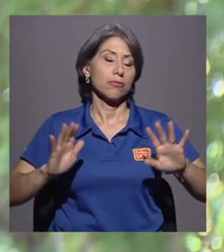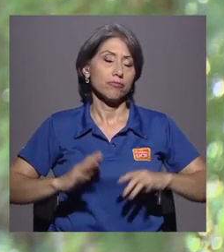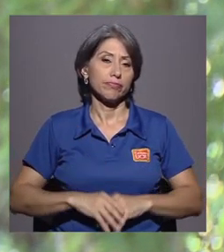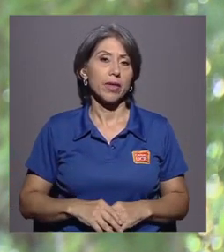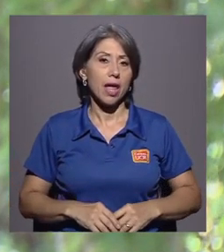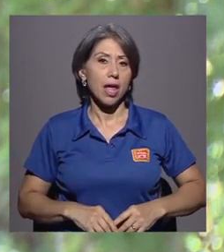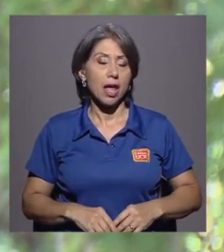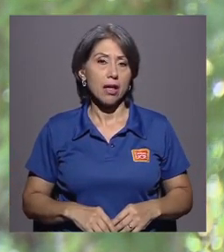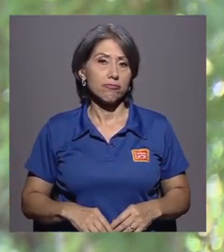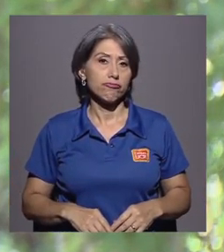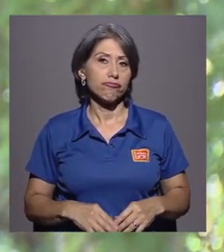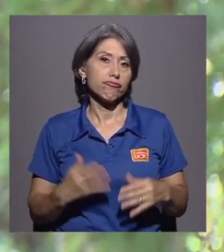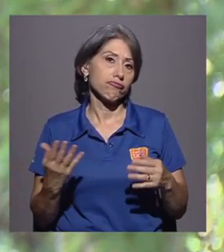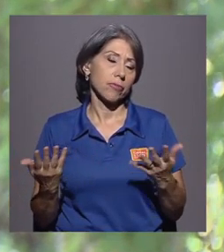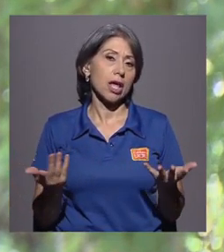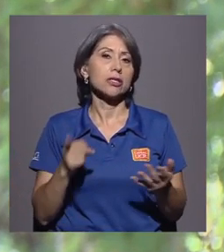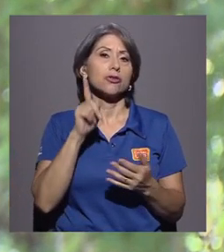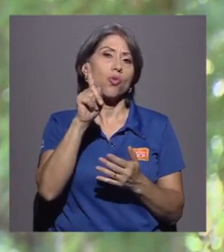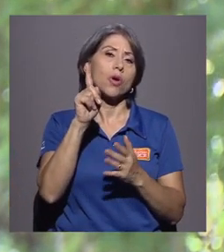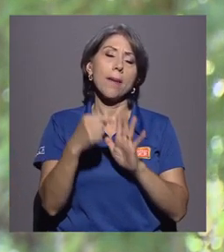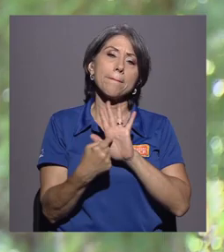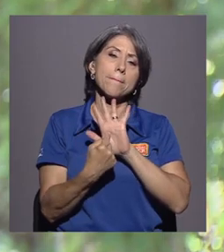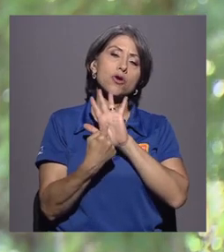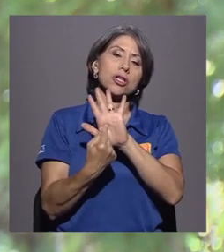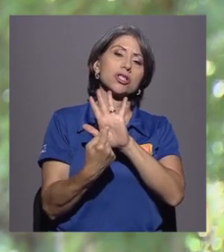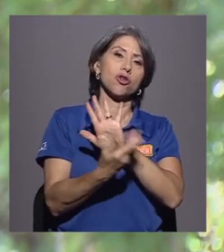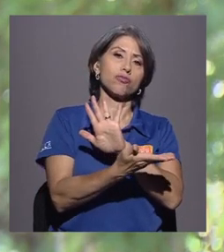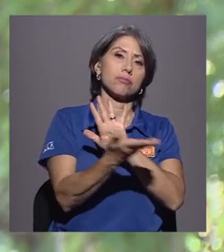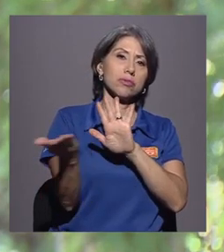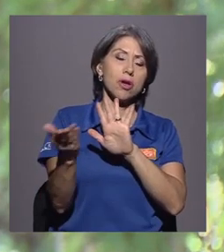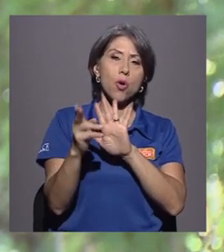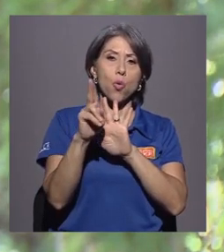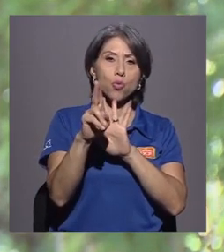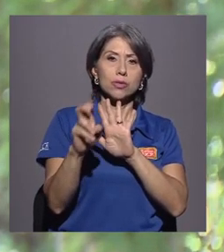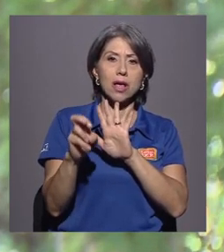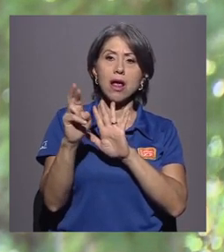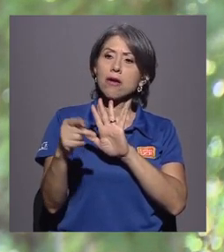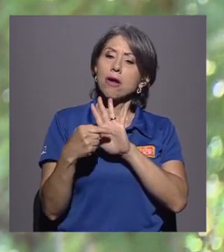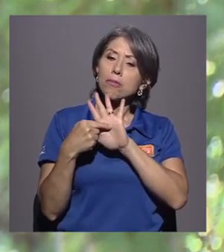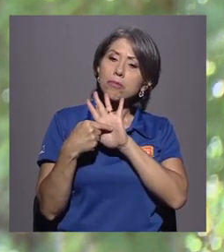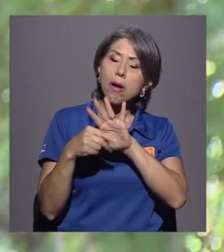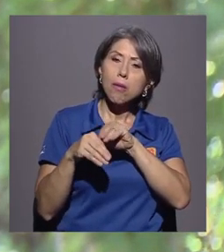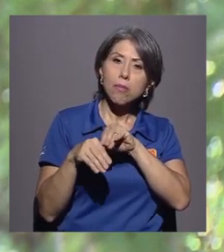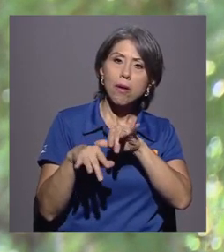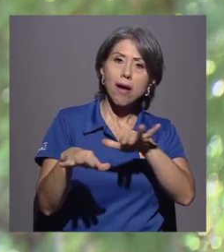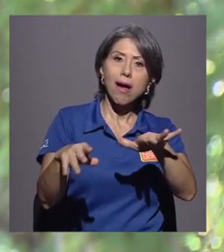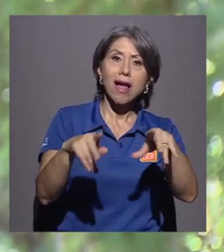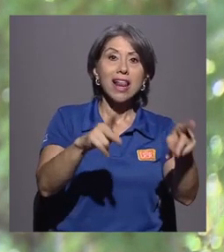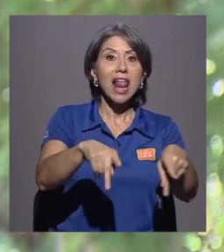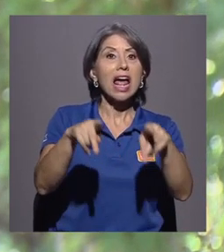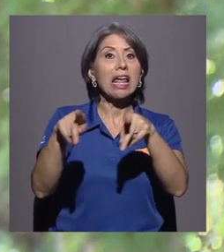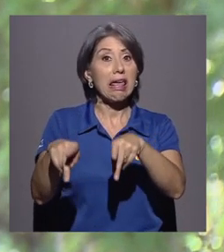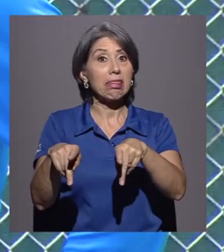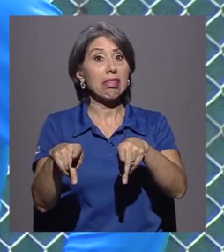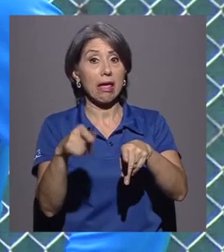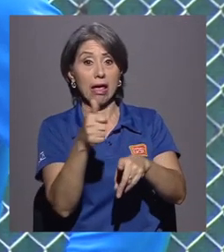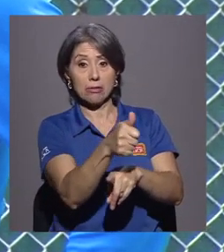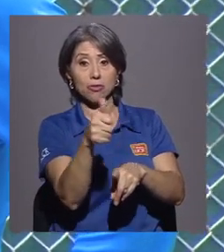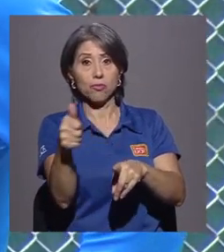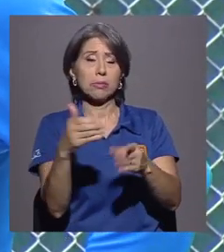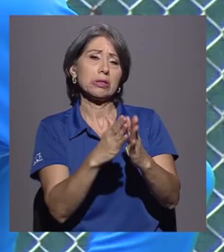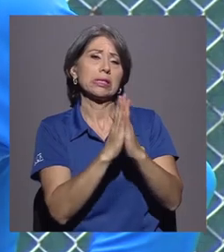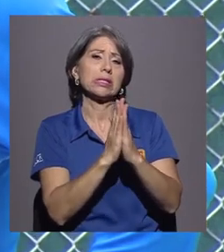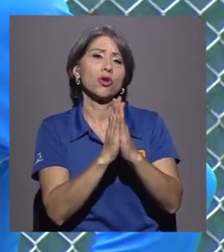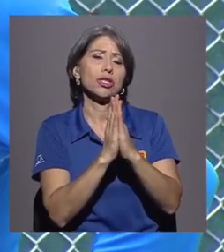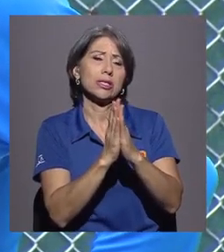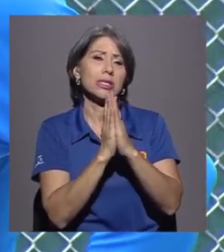bueno, repito, es una proyección que hace la universidad, que la gente incluso la solicita